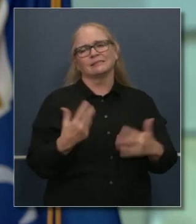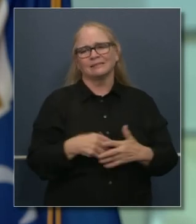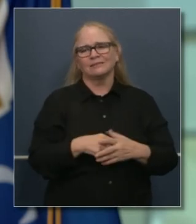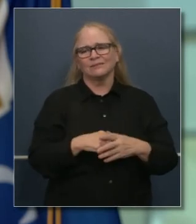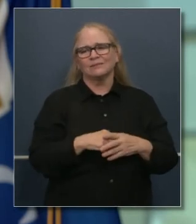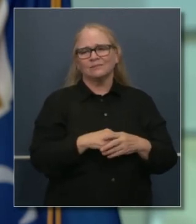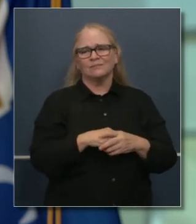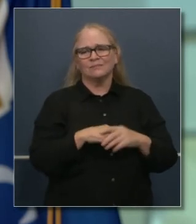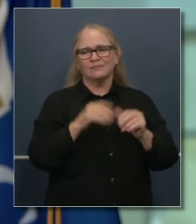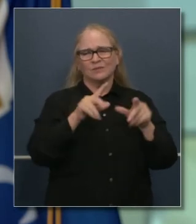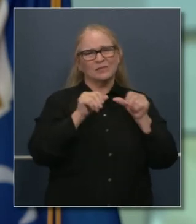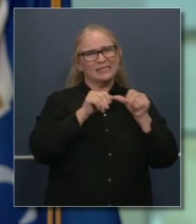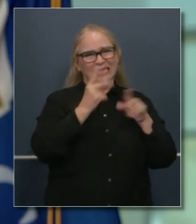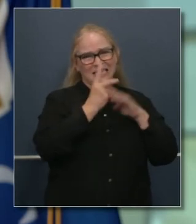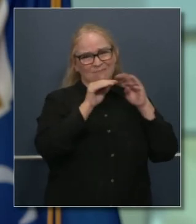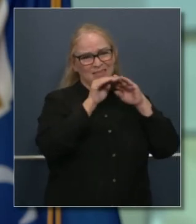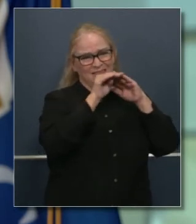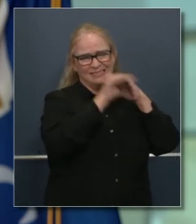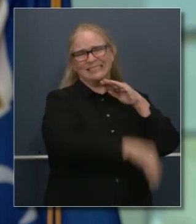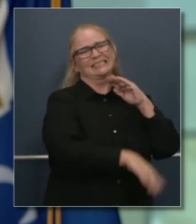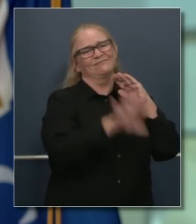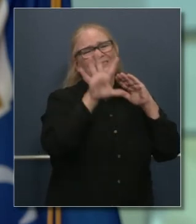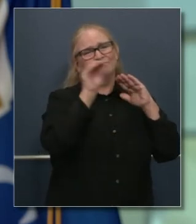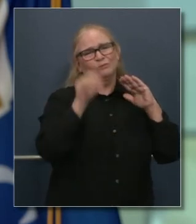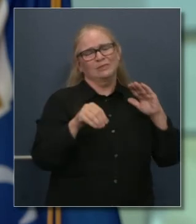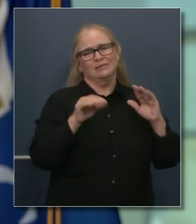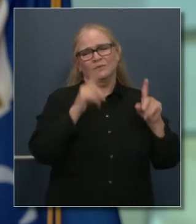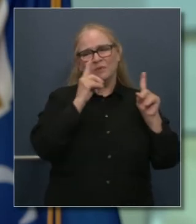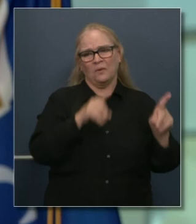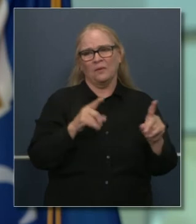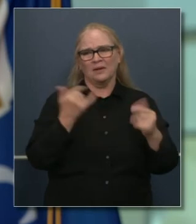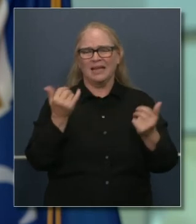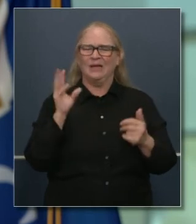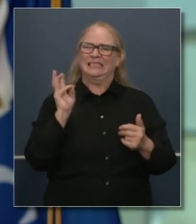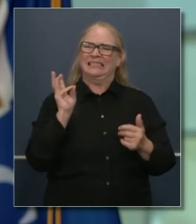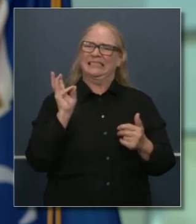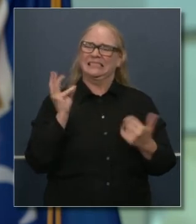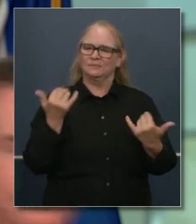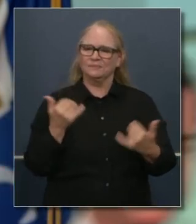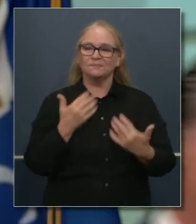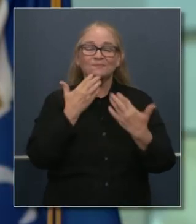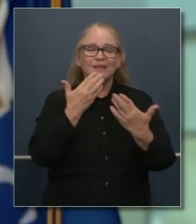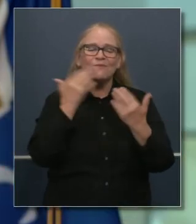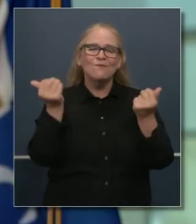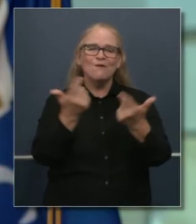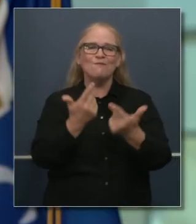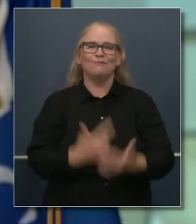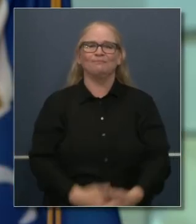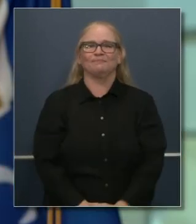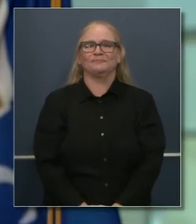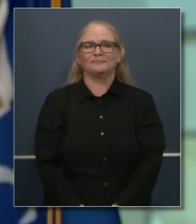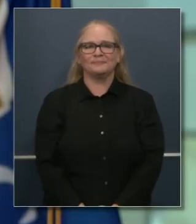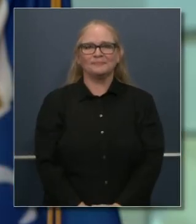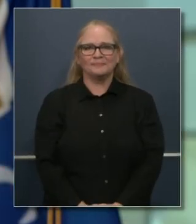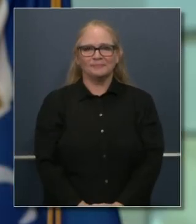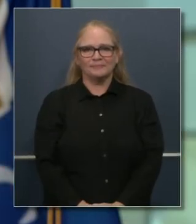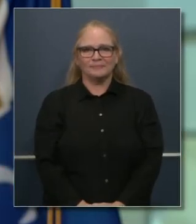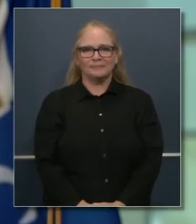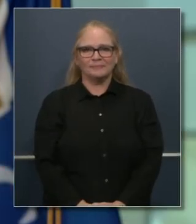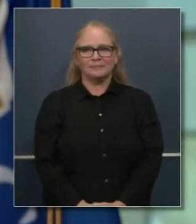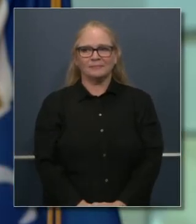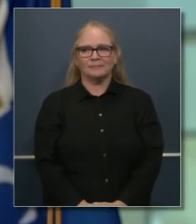por ciento por un periodo de tiempo vamos en la dirección adecuada sigamos por buen camino gracias a todos